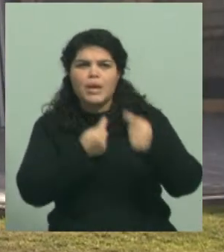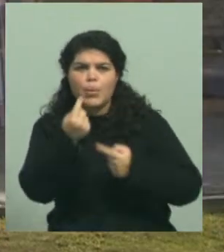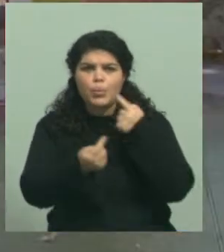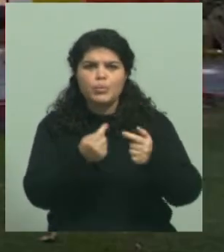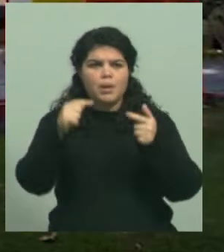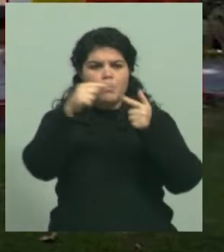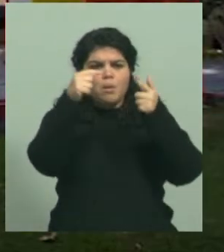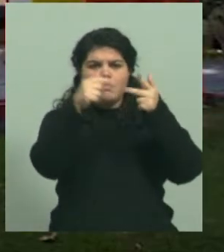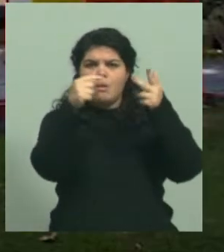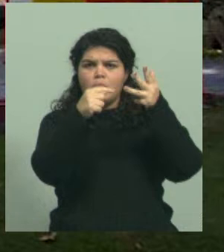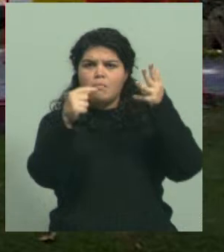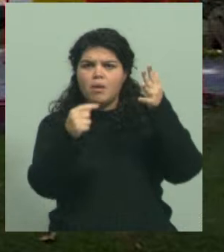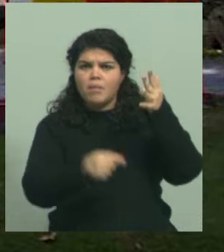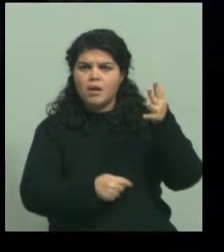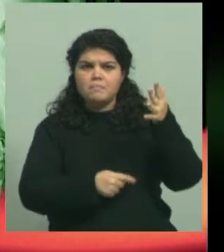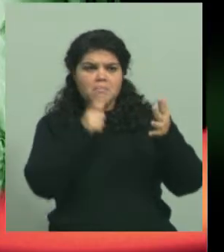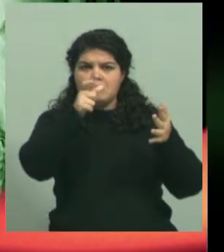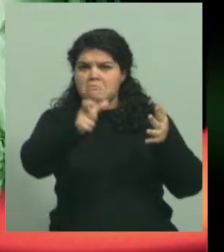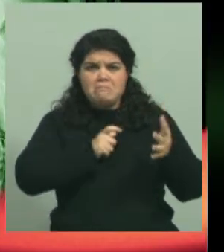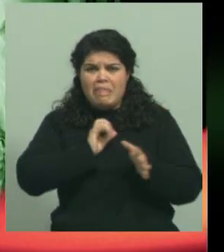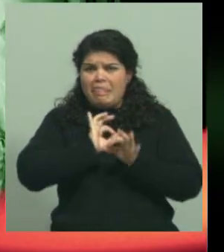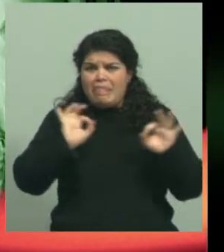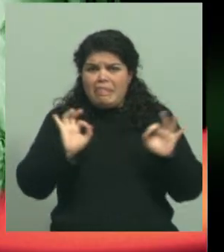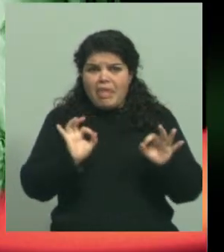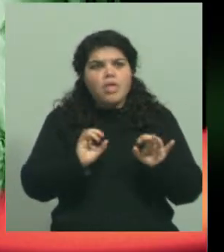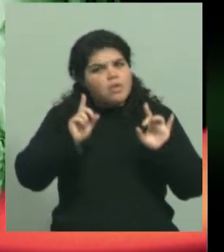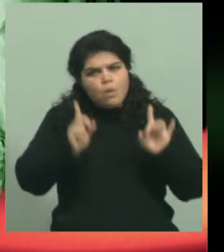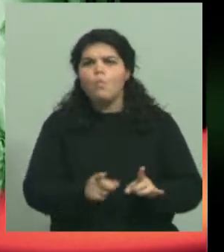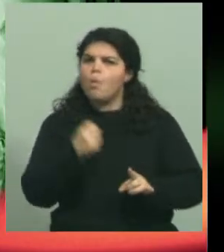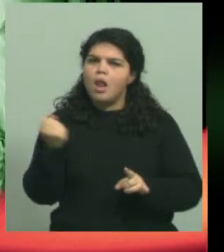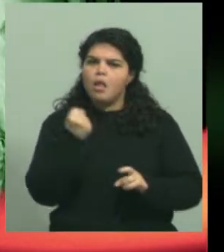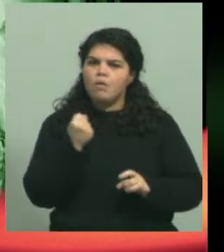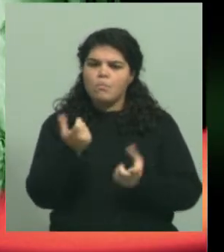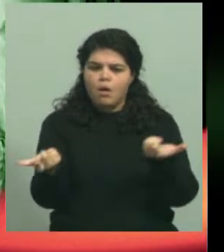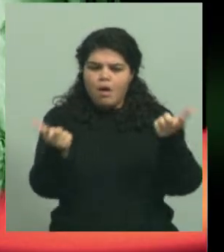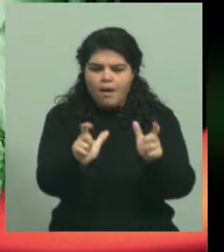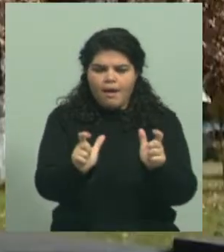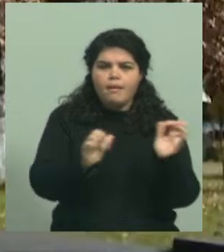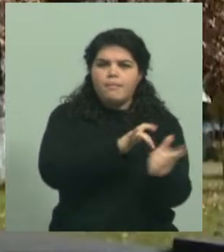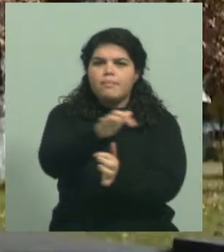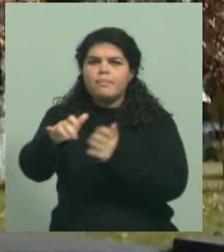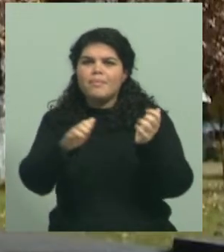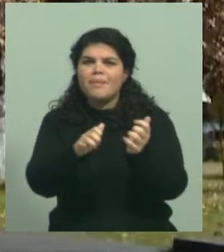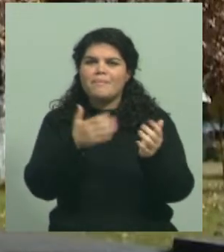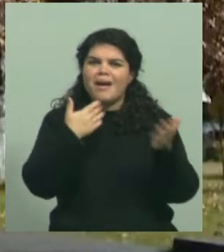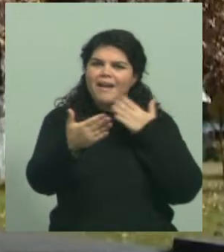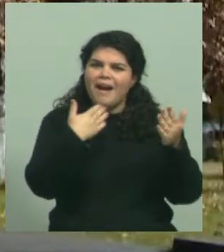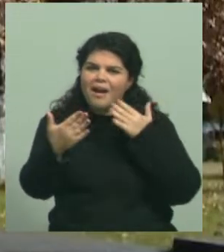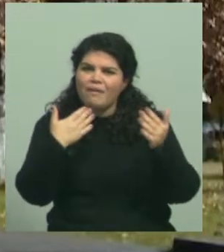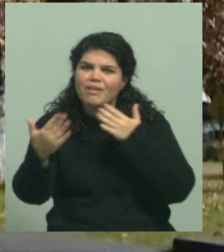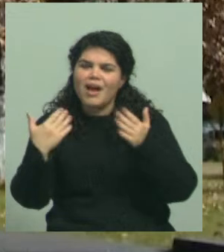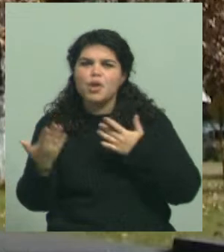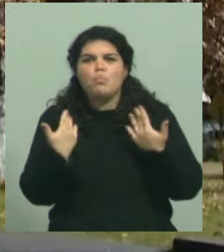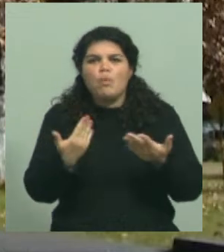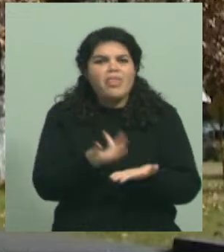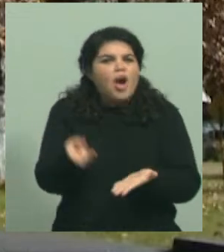de preguntas sin responder, pero que nos parecía súper importante tener el espacio, recuperar el espacio para